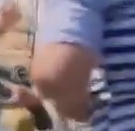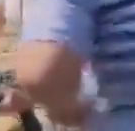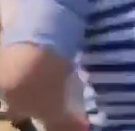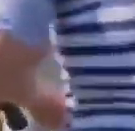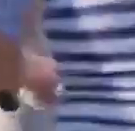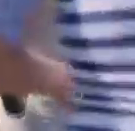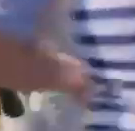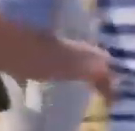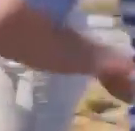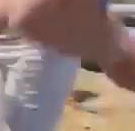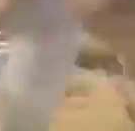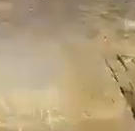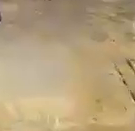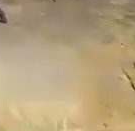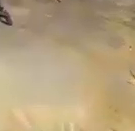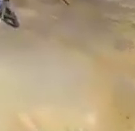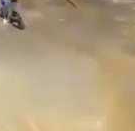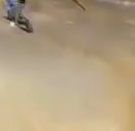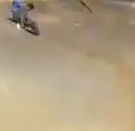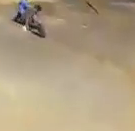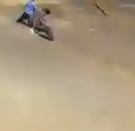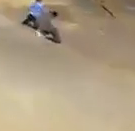reciclamos.